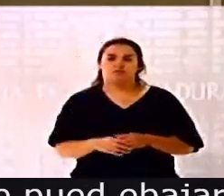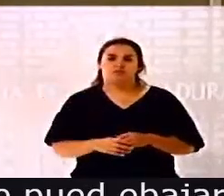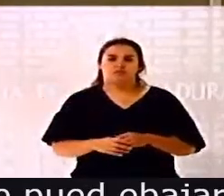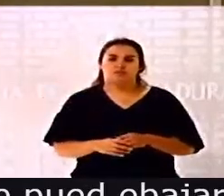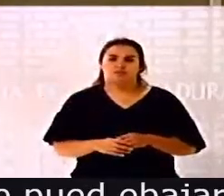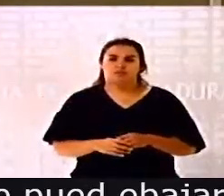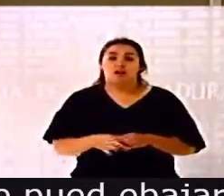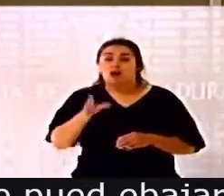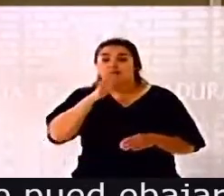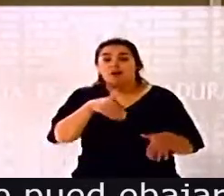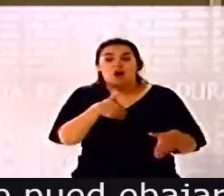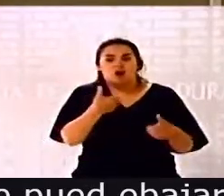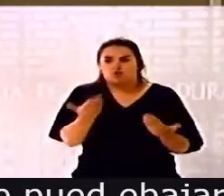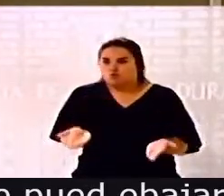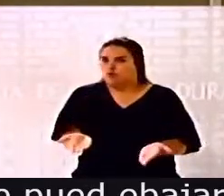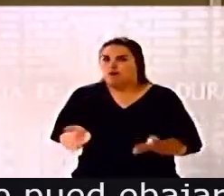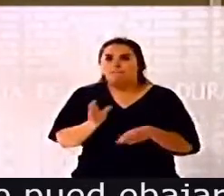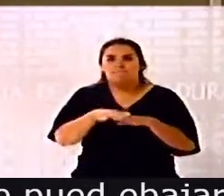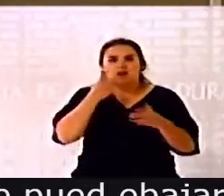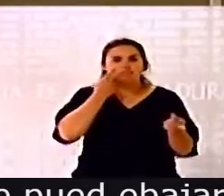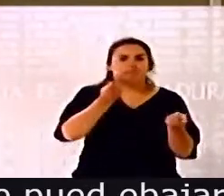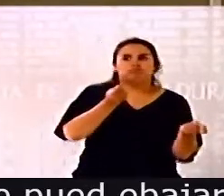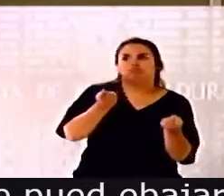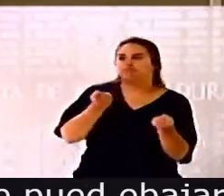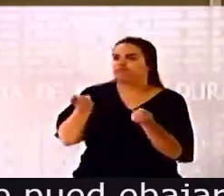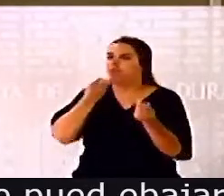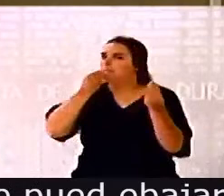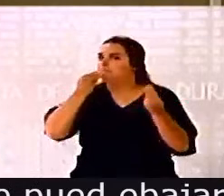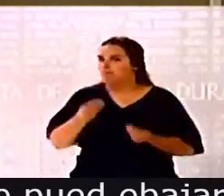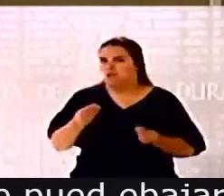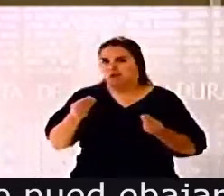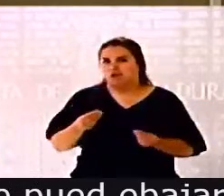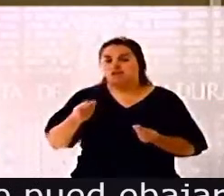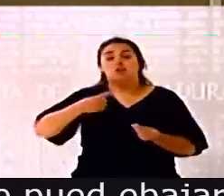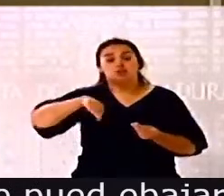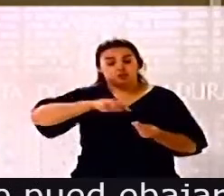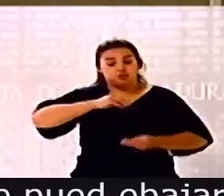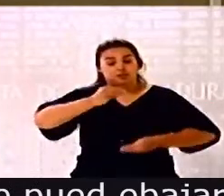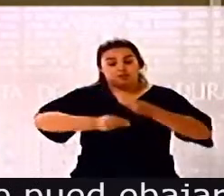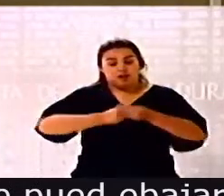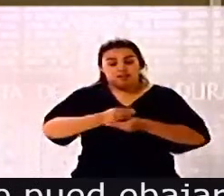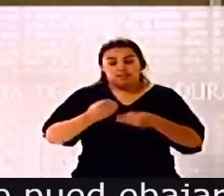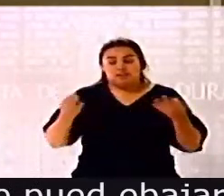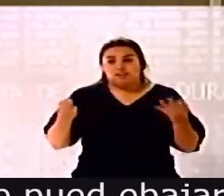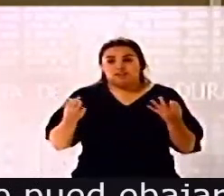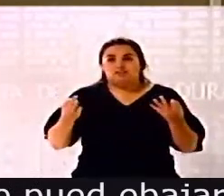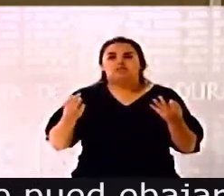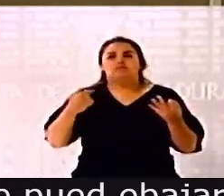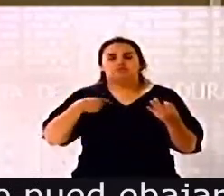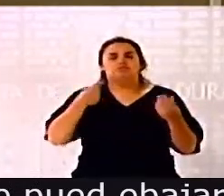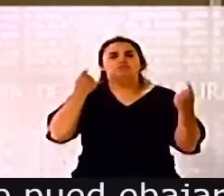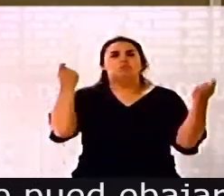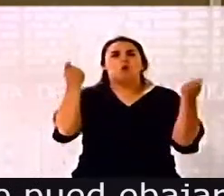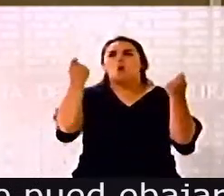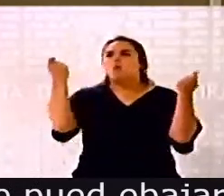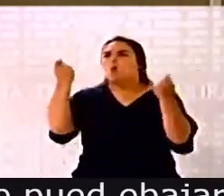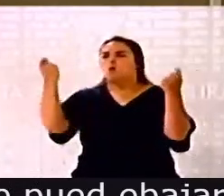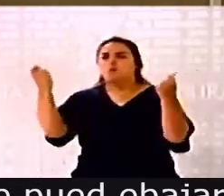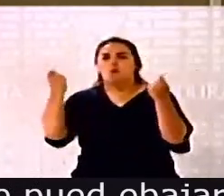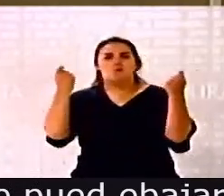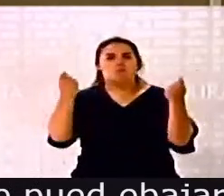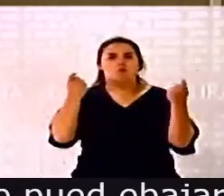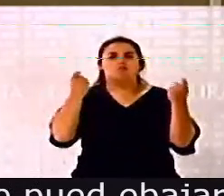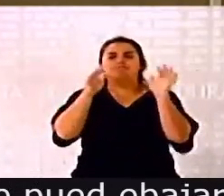Es una ayuda indudable al rastreo. Vamos a realizar una campaña dirigida